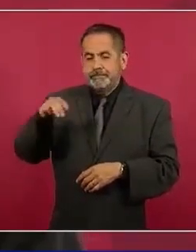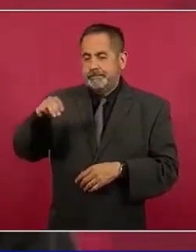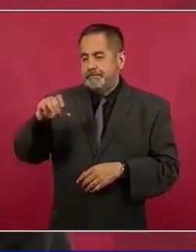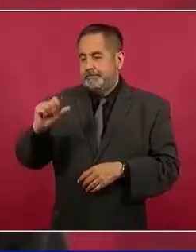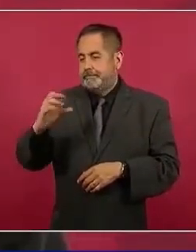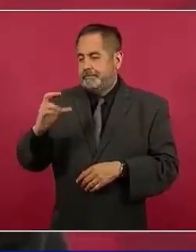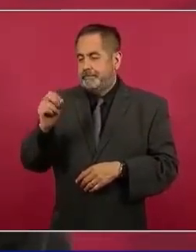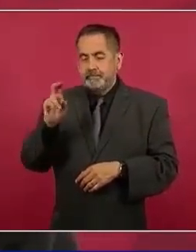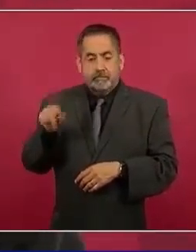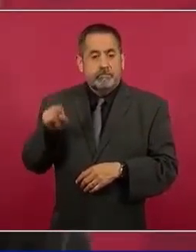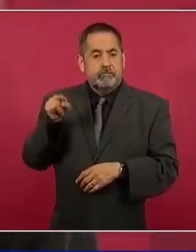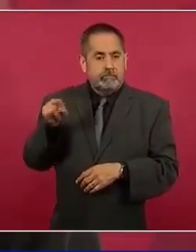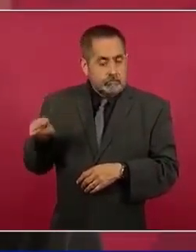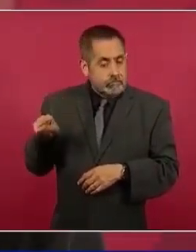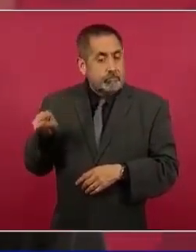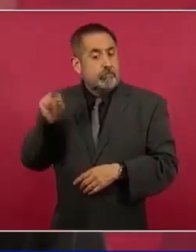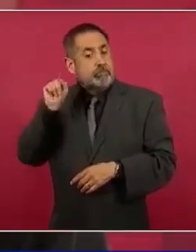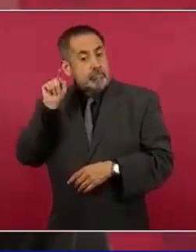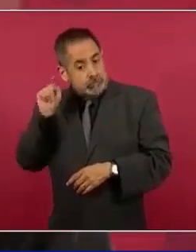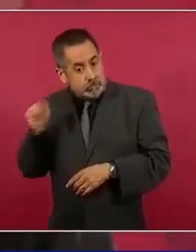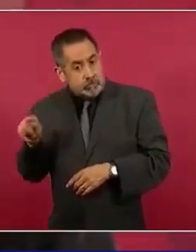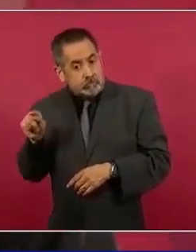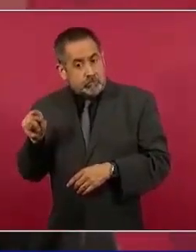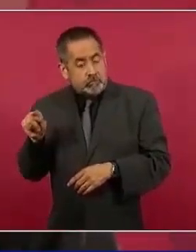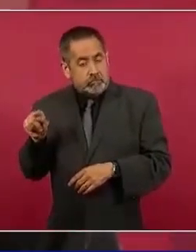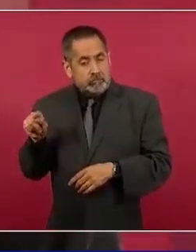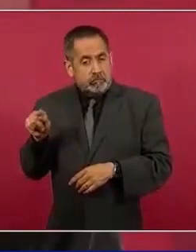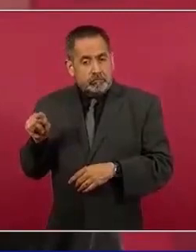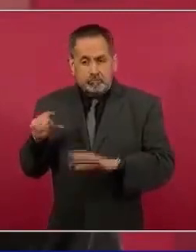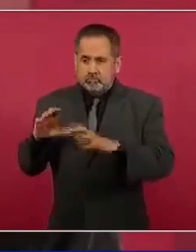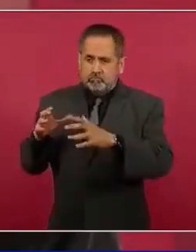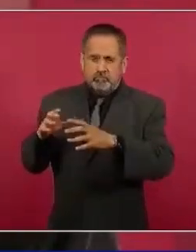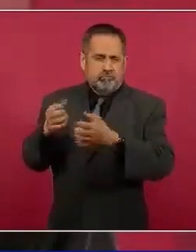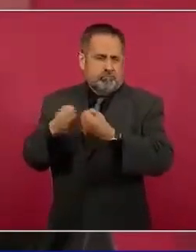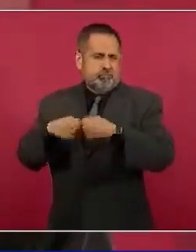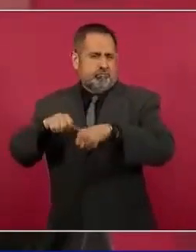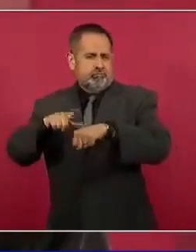pues es, vamos a decir, como socialdemócrata,